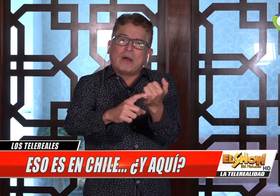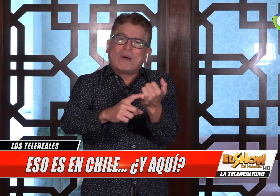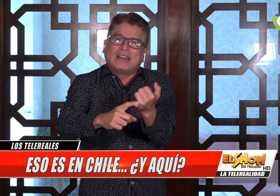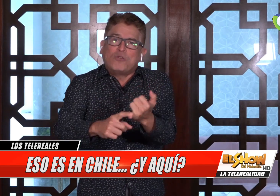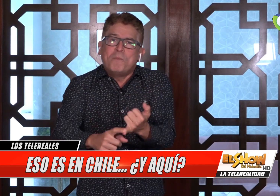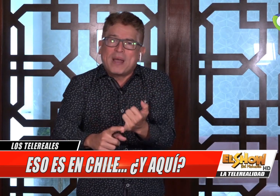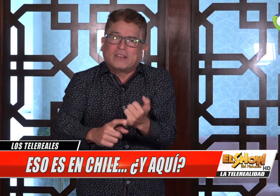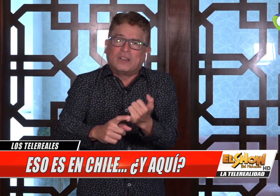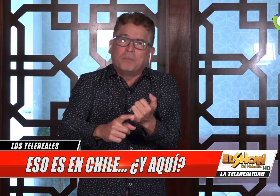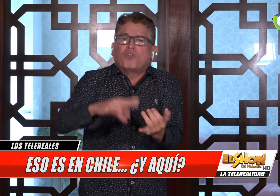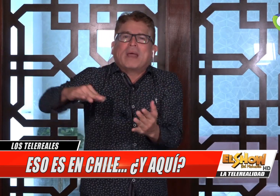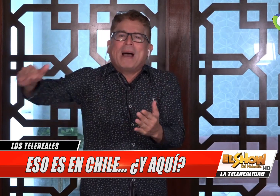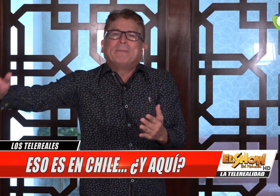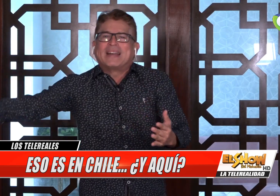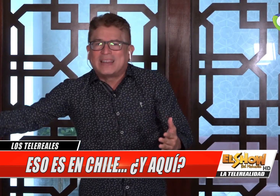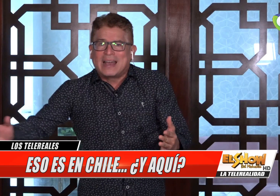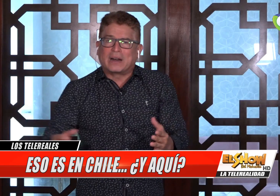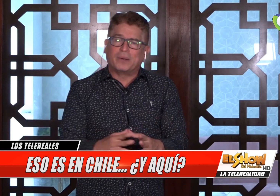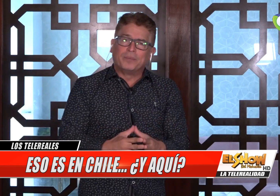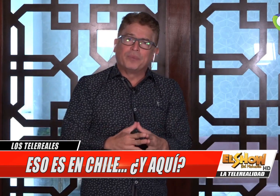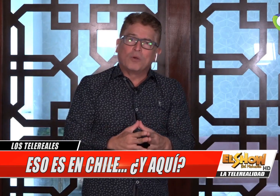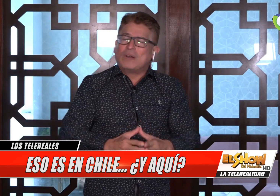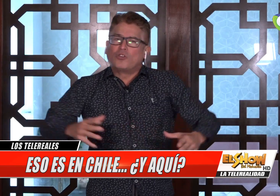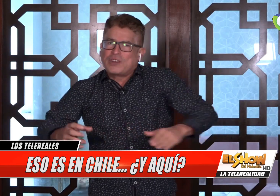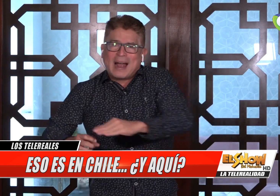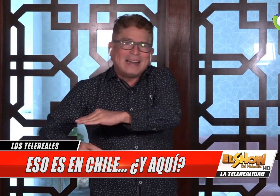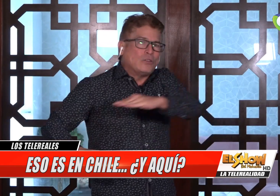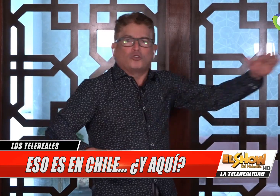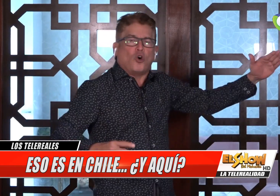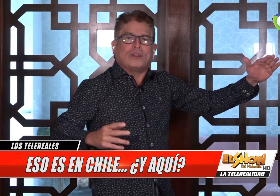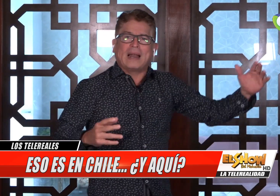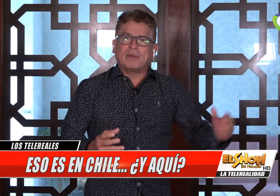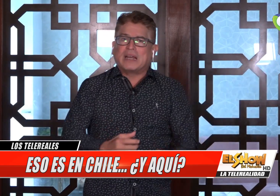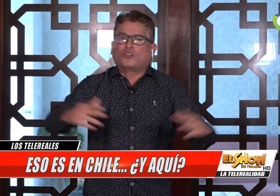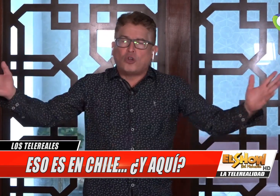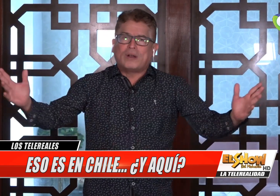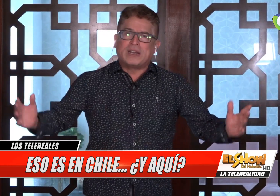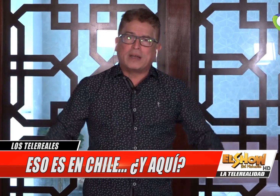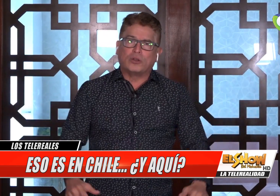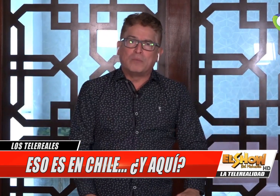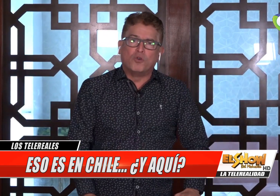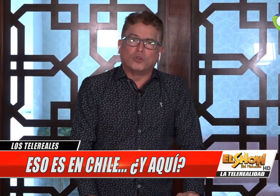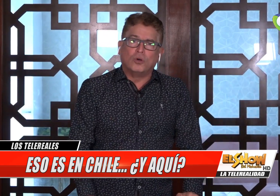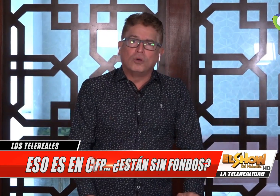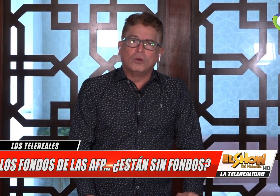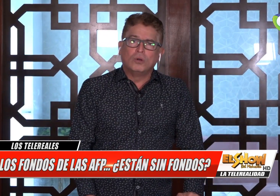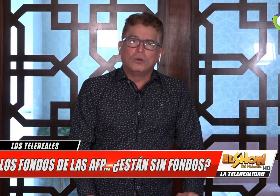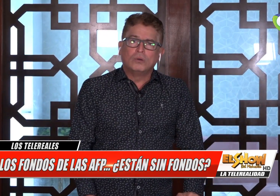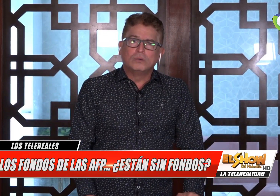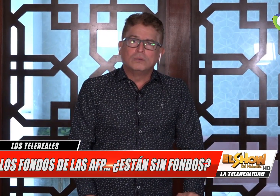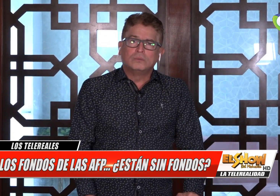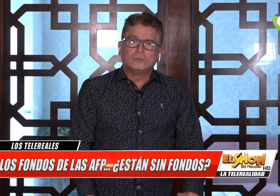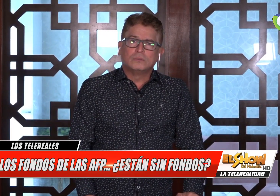empresario que no puede aguantar un mes porque va a perder cuando se ha ganado toda la vida, todo el dinero del mundo.